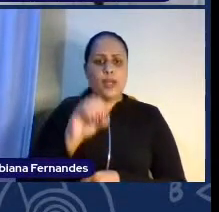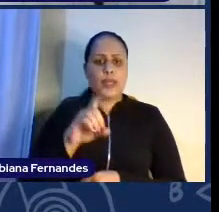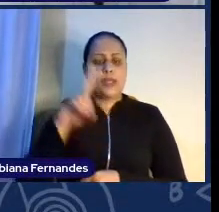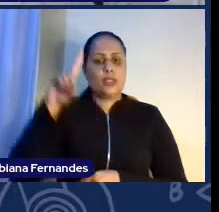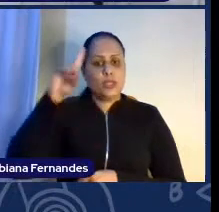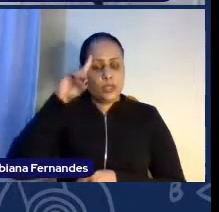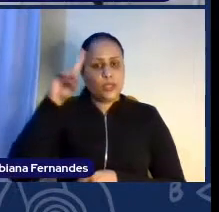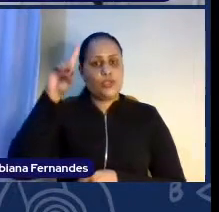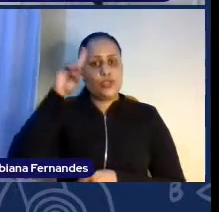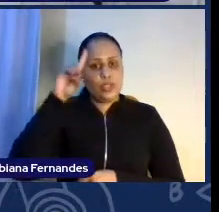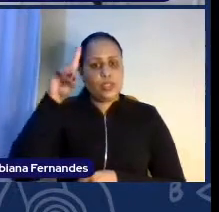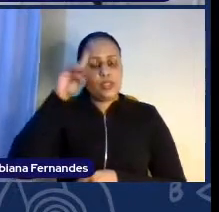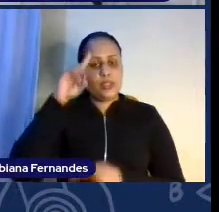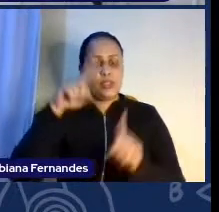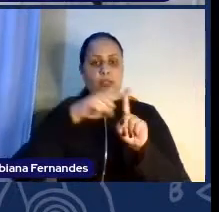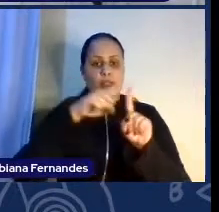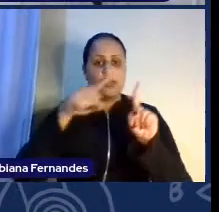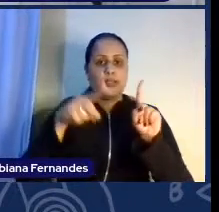gestación.